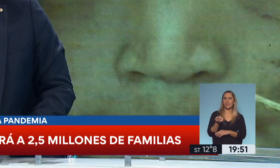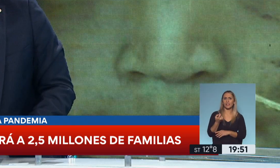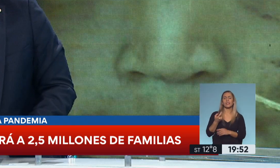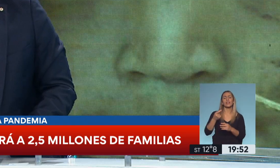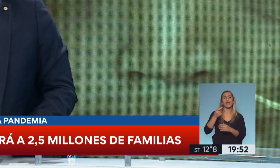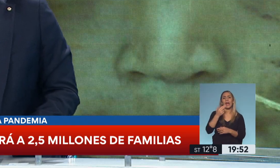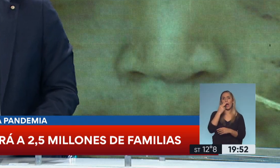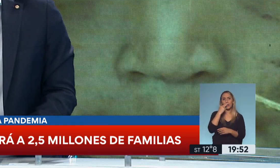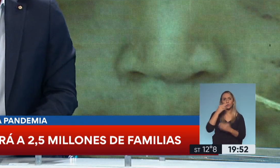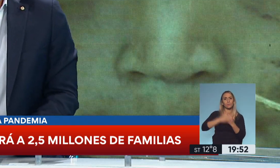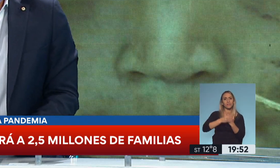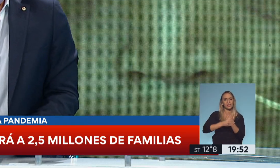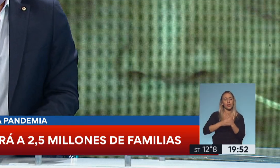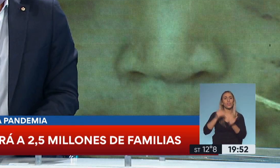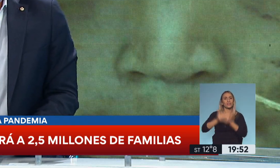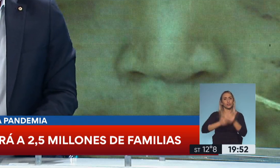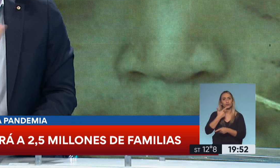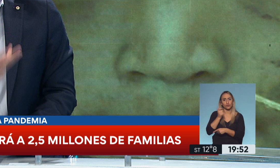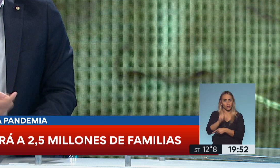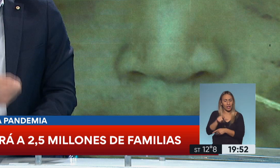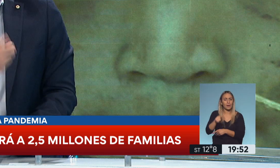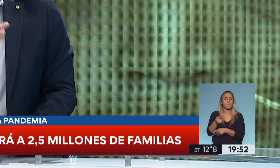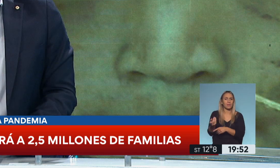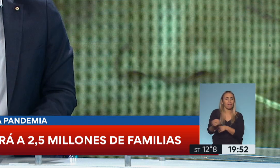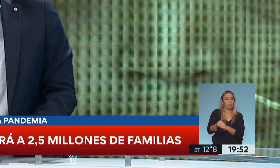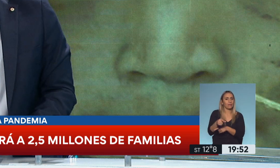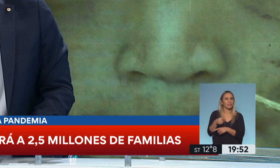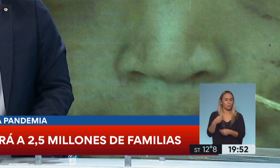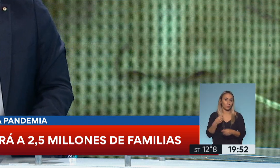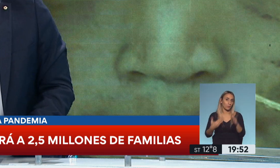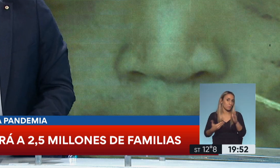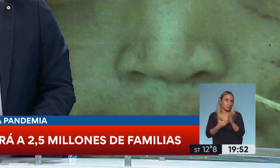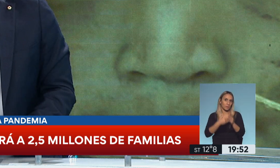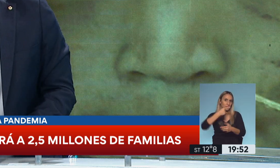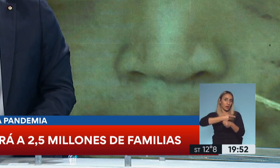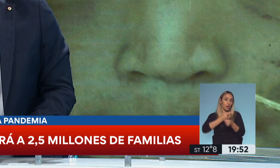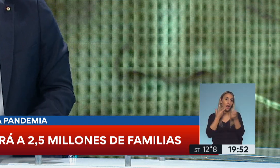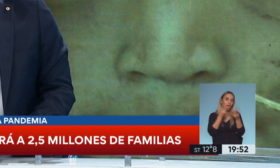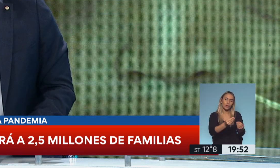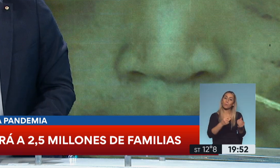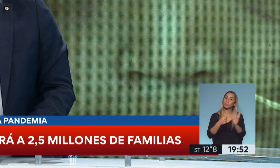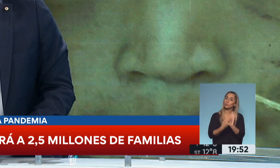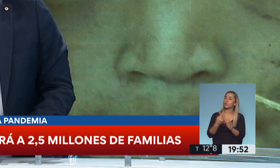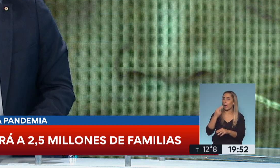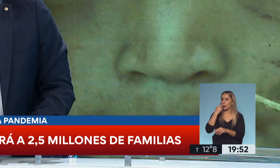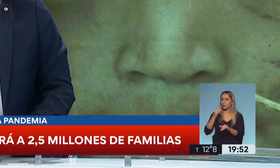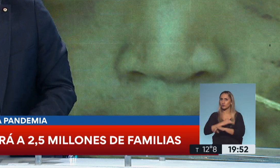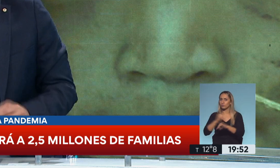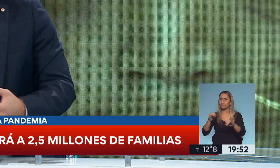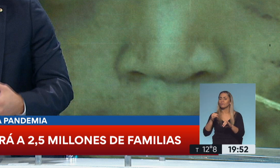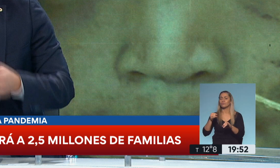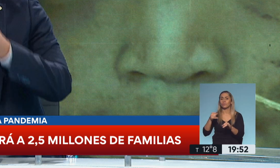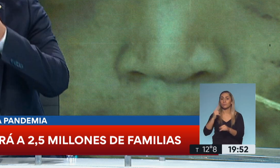un elemento. Está claro que la prioridad es el cobro, es la ayuda, pero Arroyo decía que esta